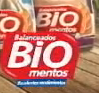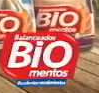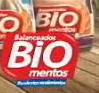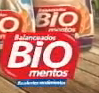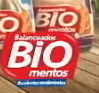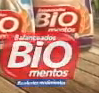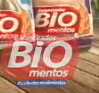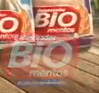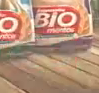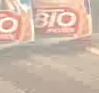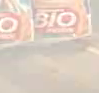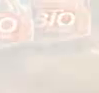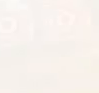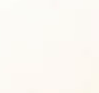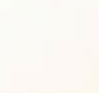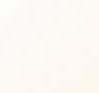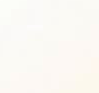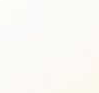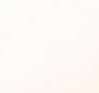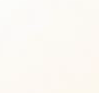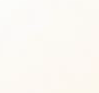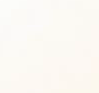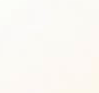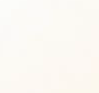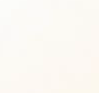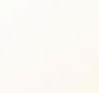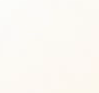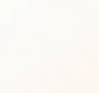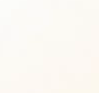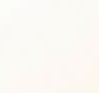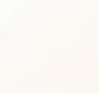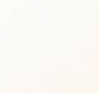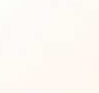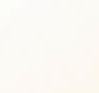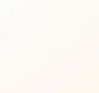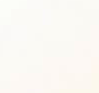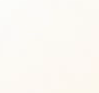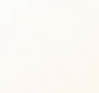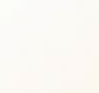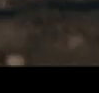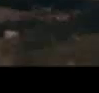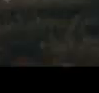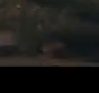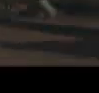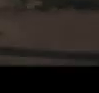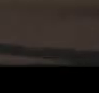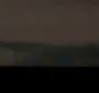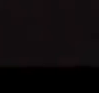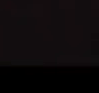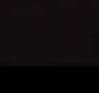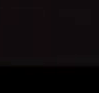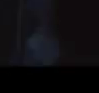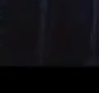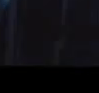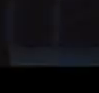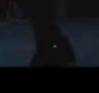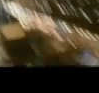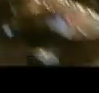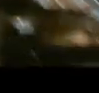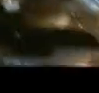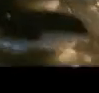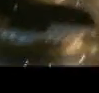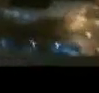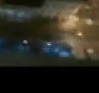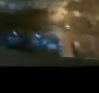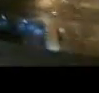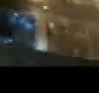tu confianza. Balanceados Biomentos, excelentes rendimientos. Hey boy, hey girl, el mundo está